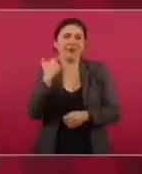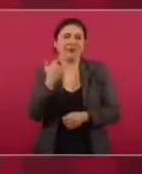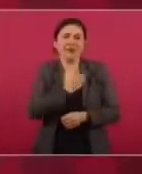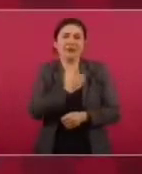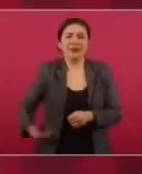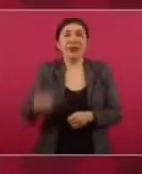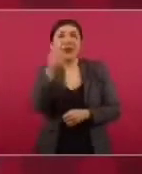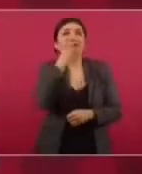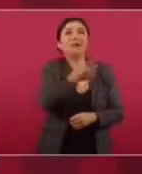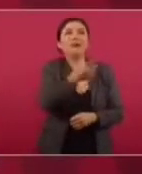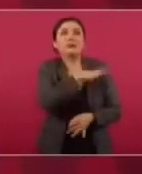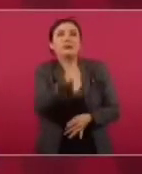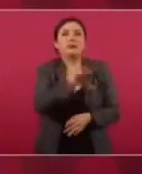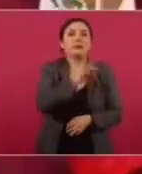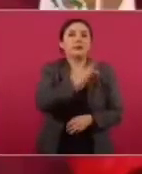de lo que estaba pasando,